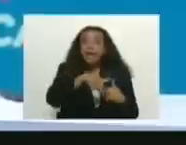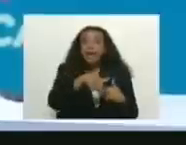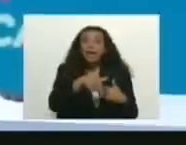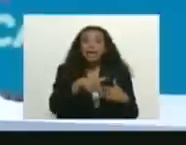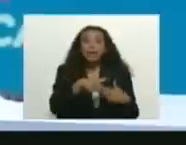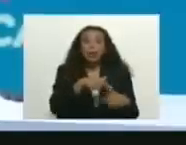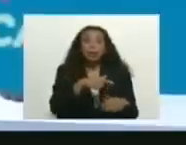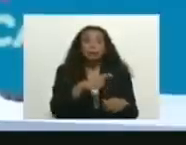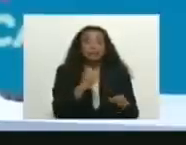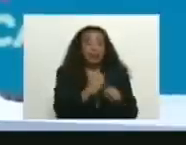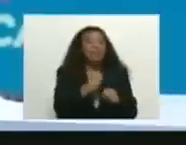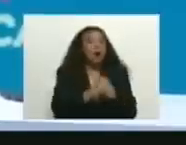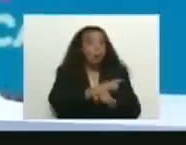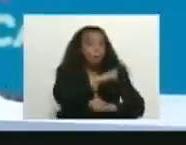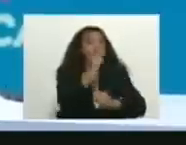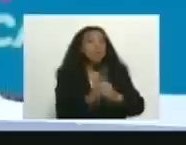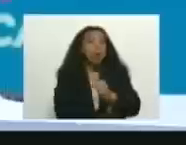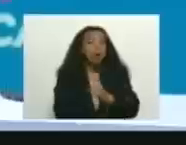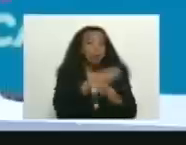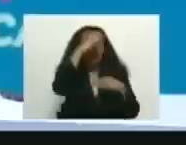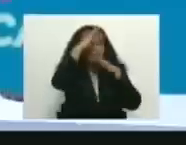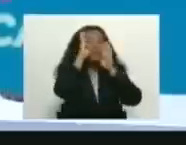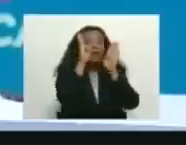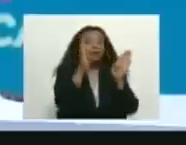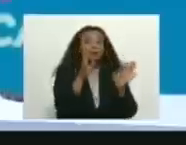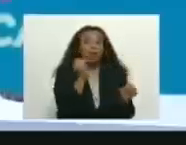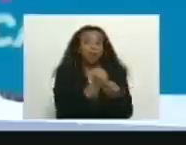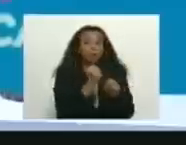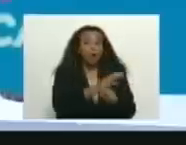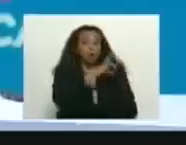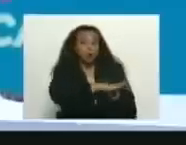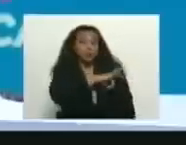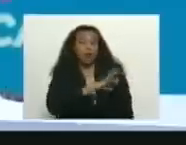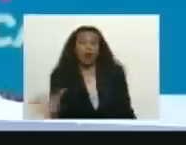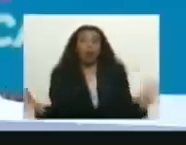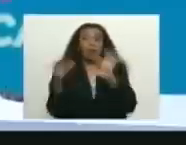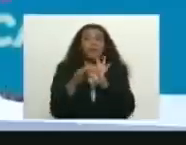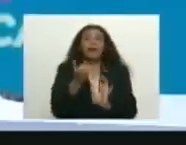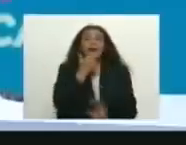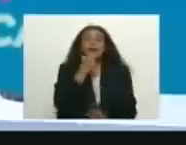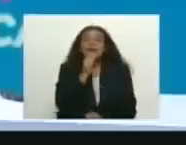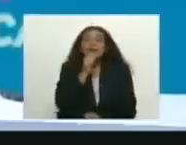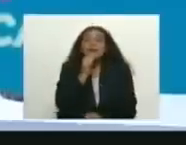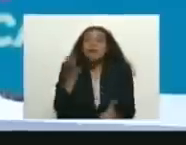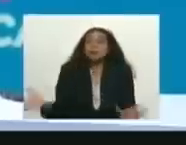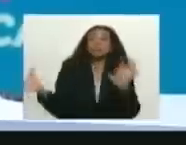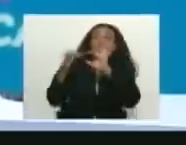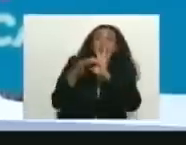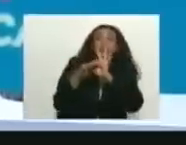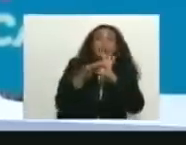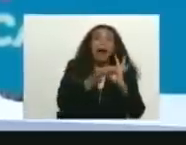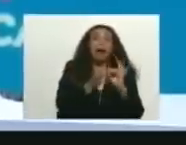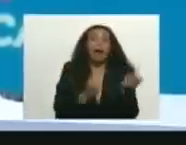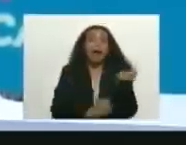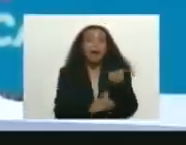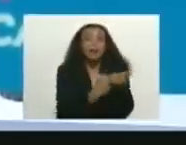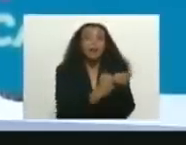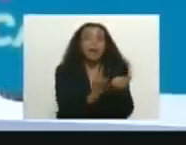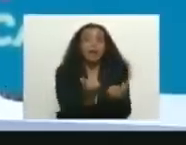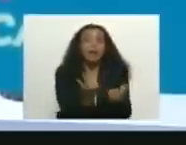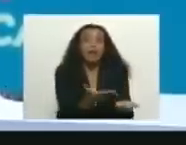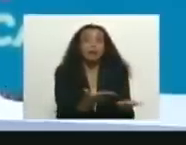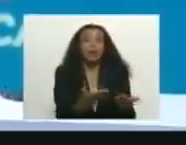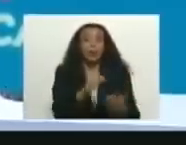que completarse. El Centro de Acción Social, tenemos que buscar una alianza con el